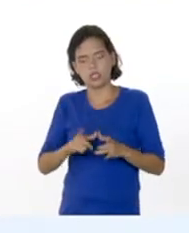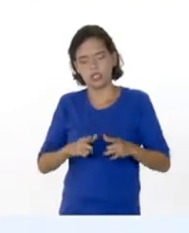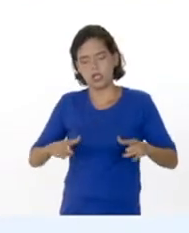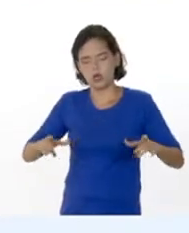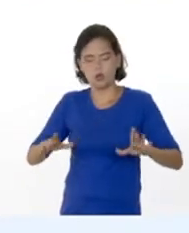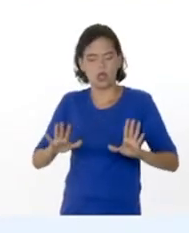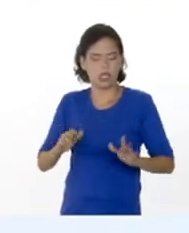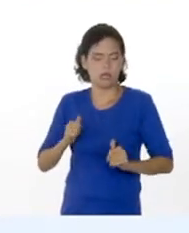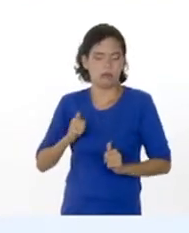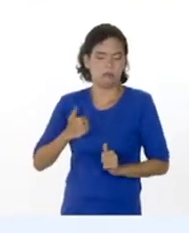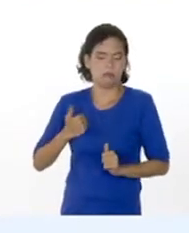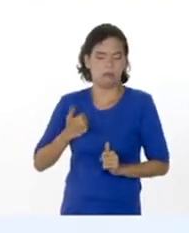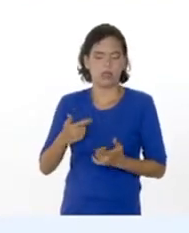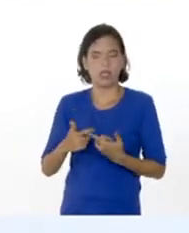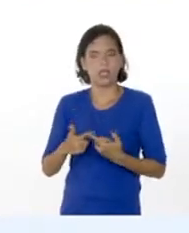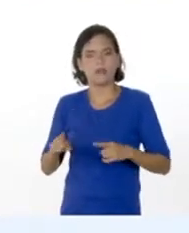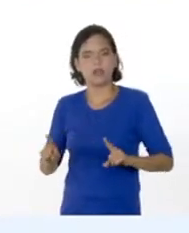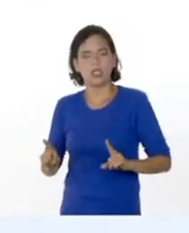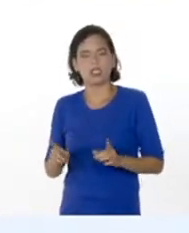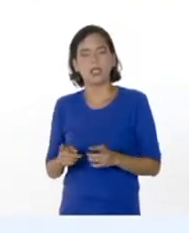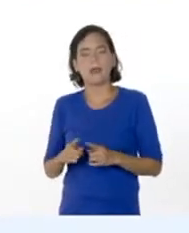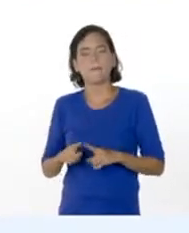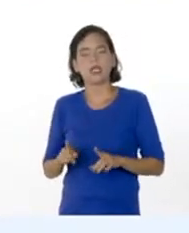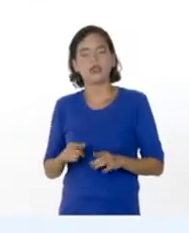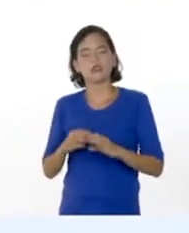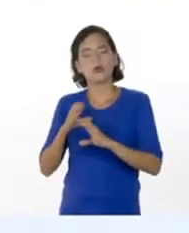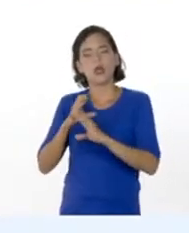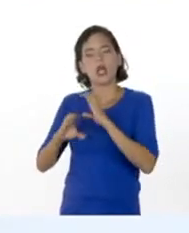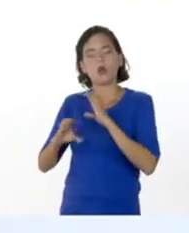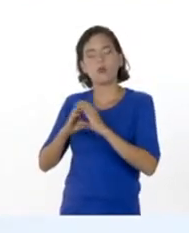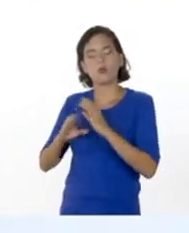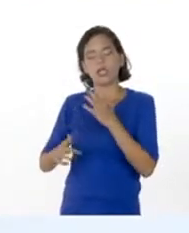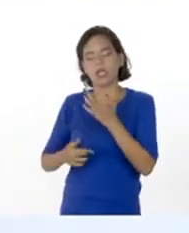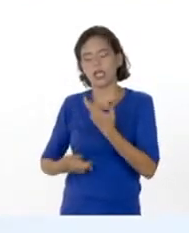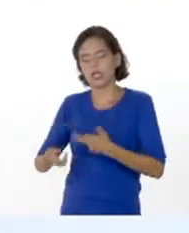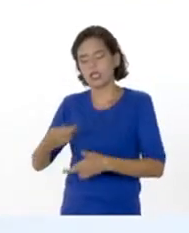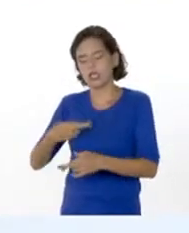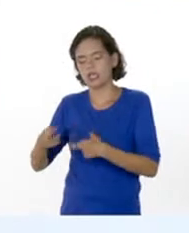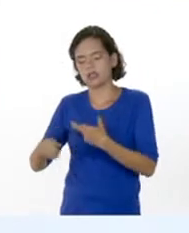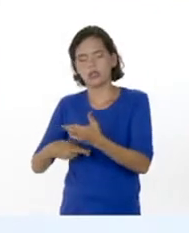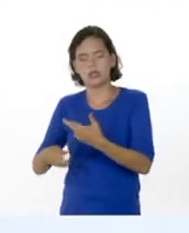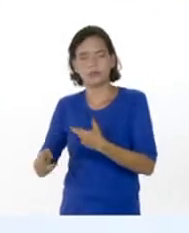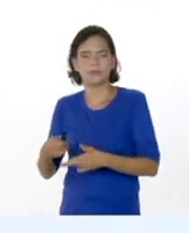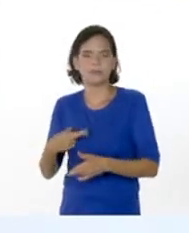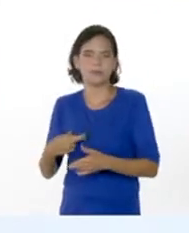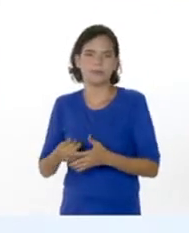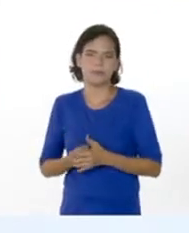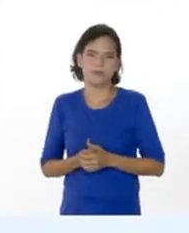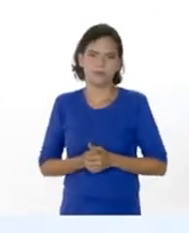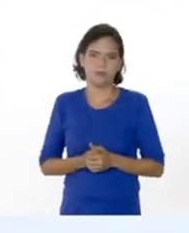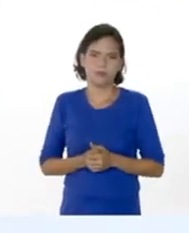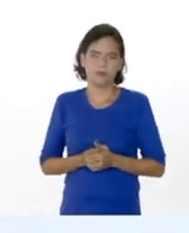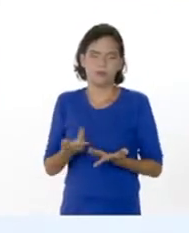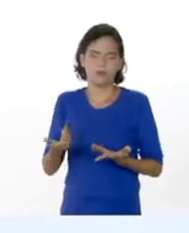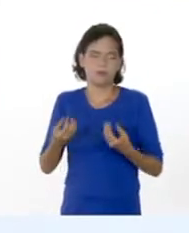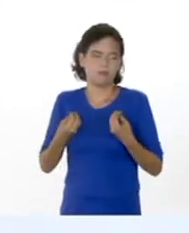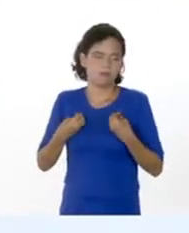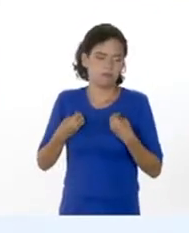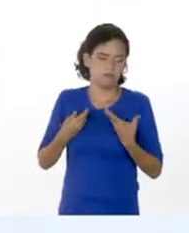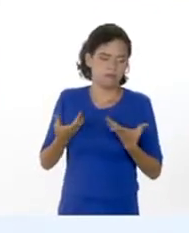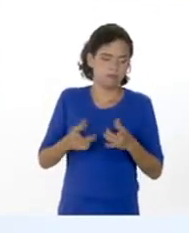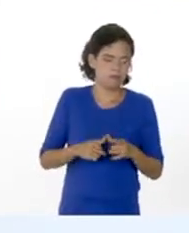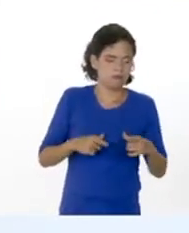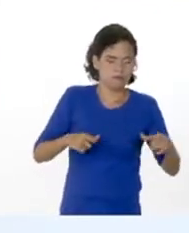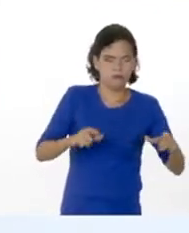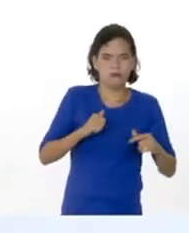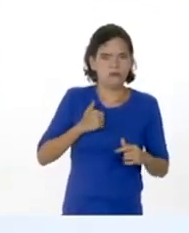indeterminados, diferentes, pero ellos se van a comunicar e interrelacionar entre sí. Van a convivir en un área